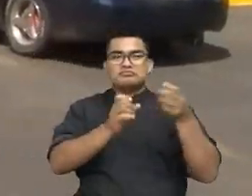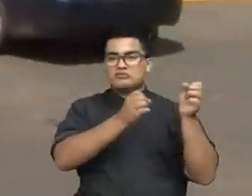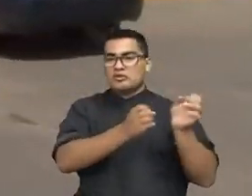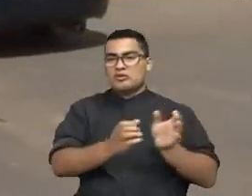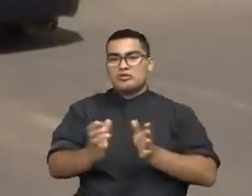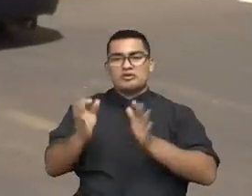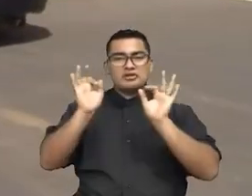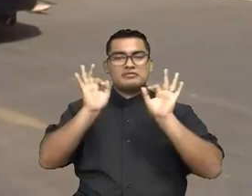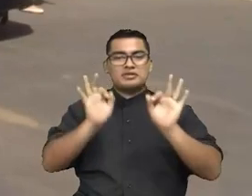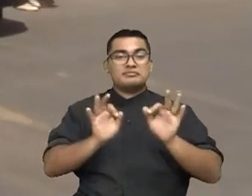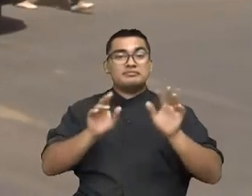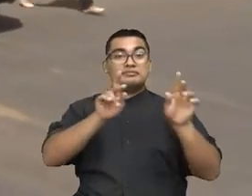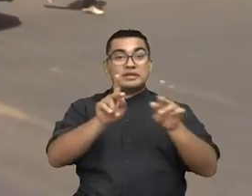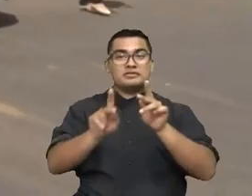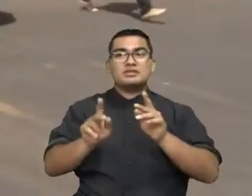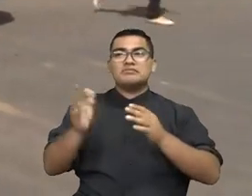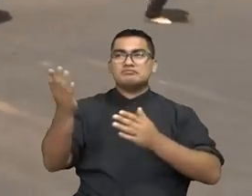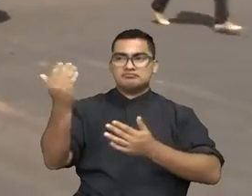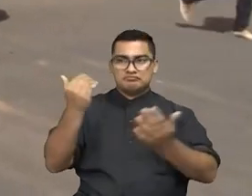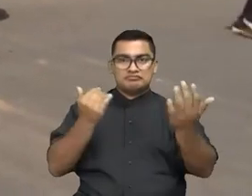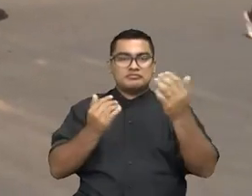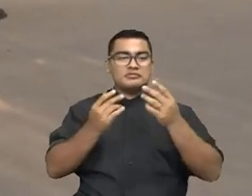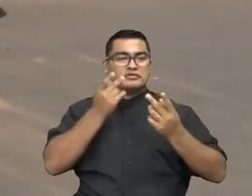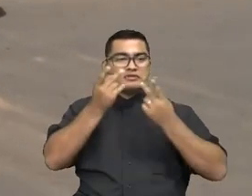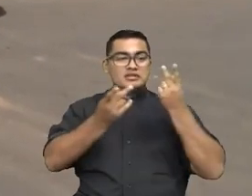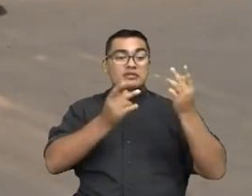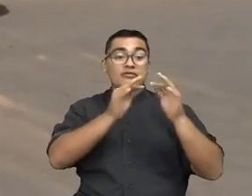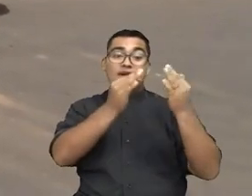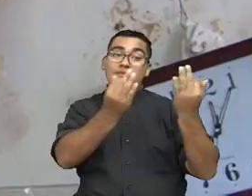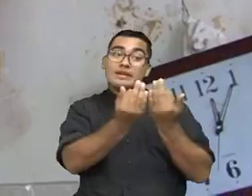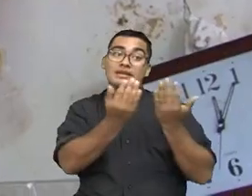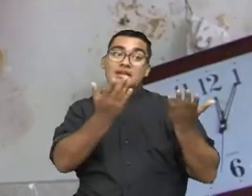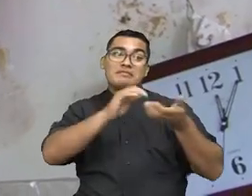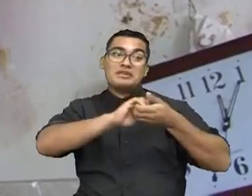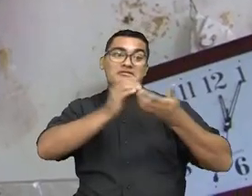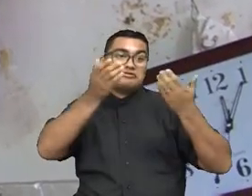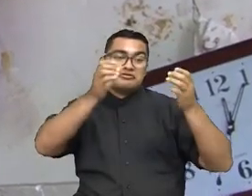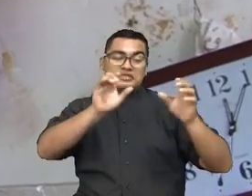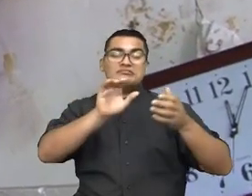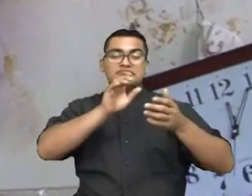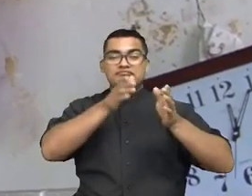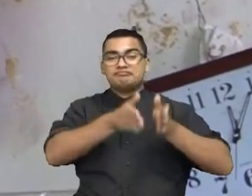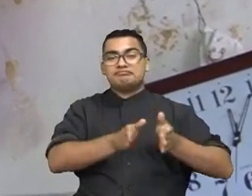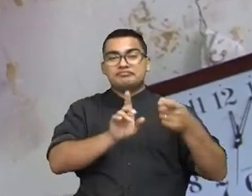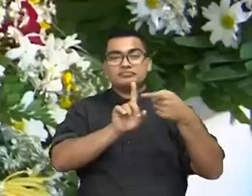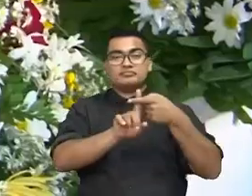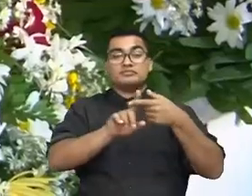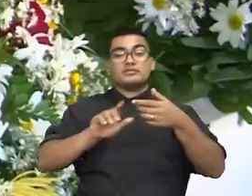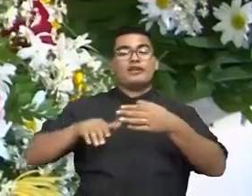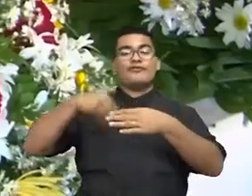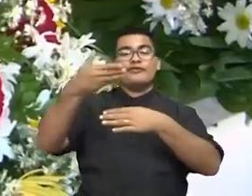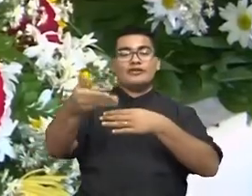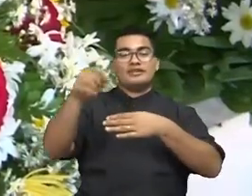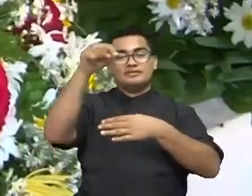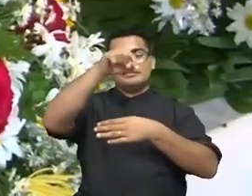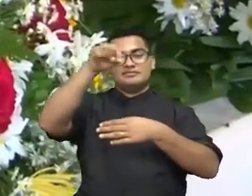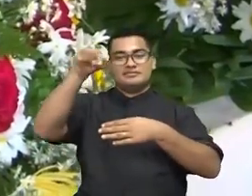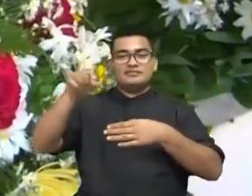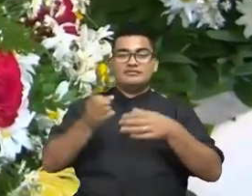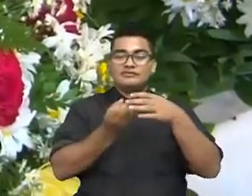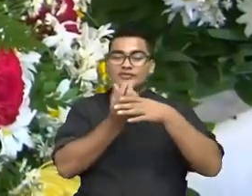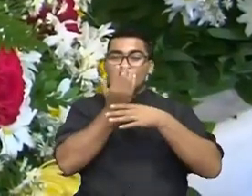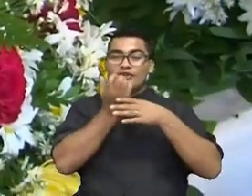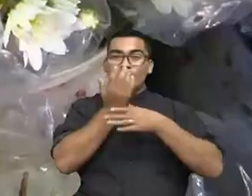invitamos a la población pues que venga a ver a sus seres difuntos aquí al Cementerio General. En las afueras del Camposanto permanecen los puestos de